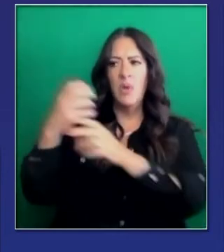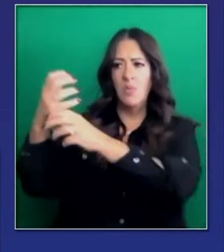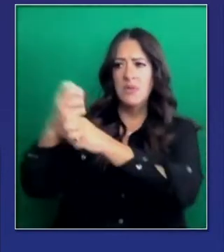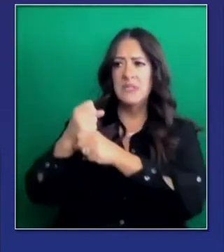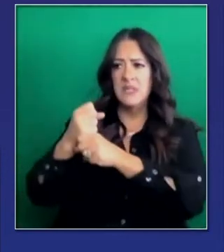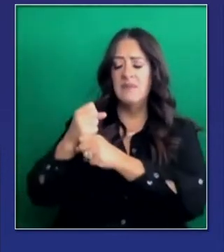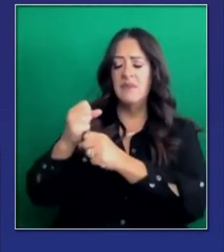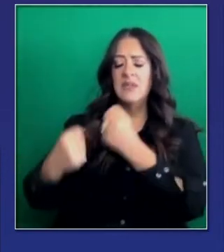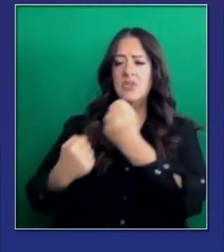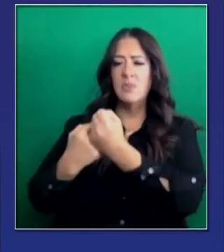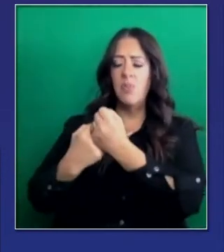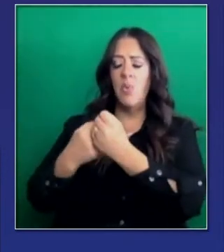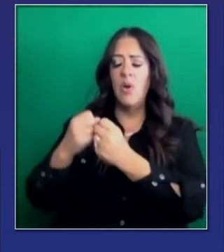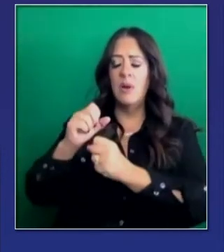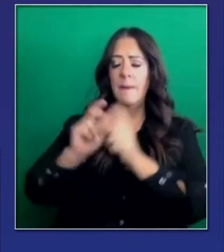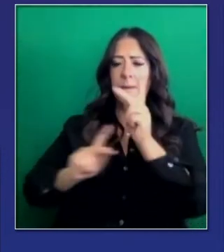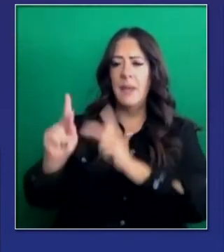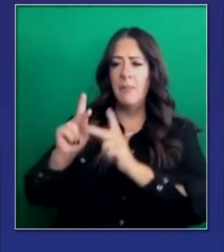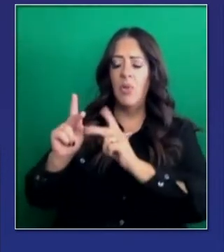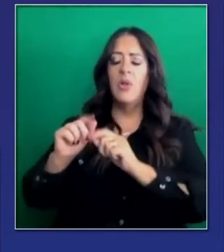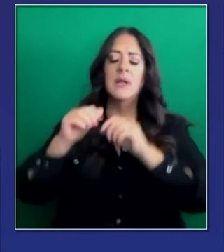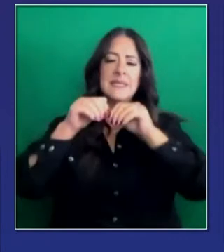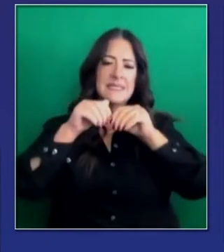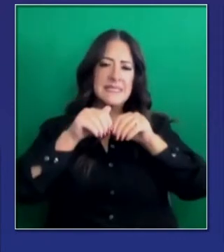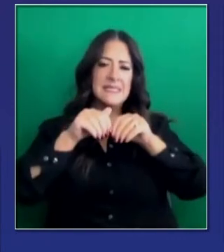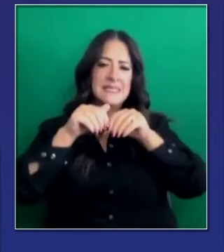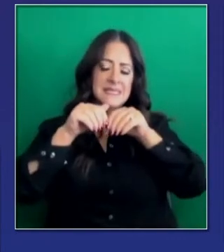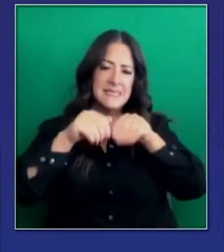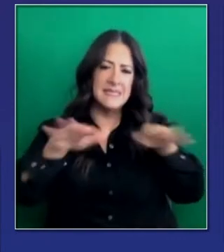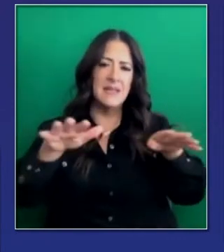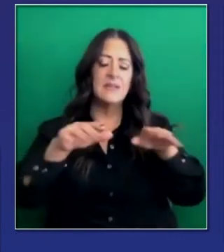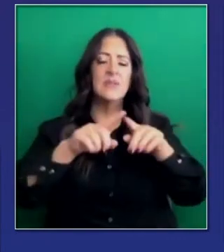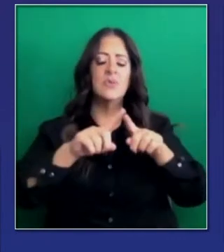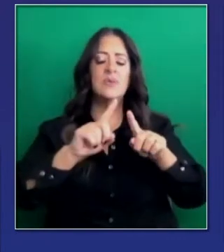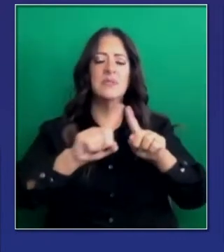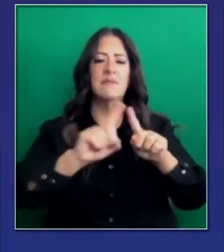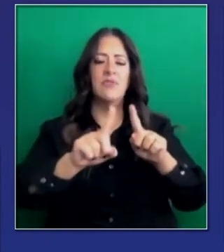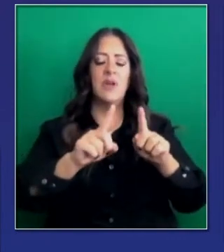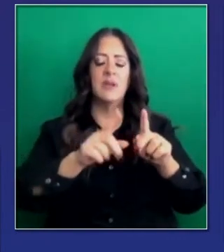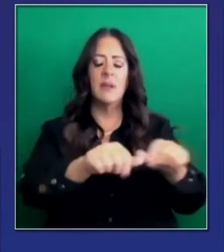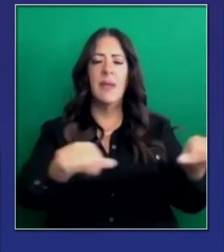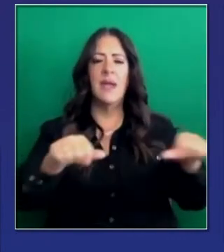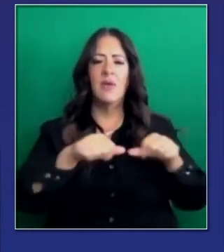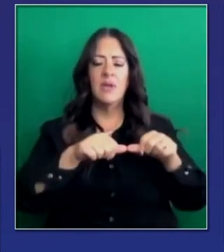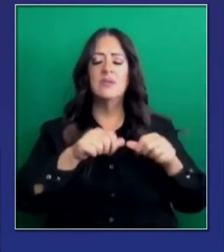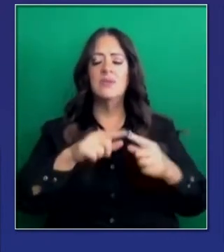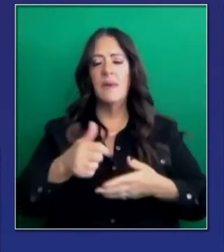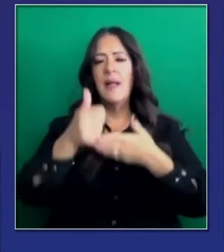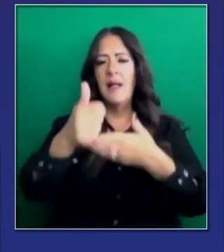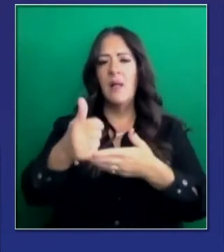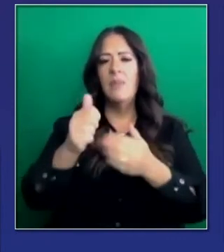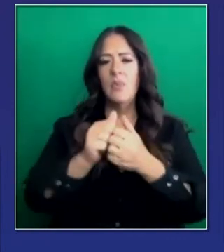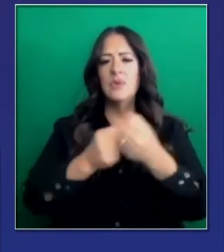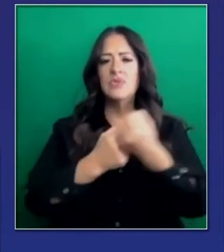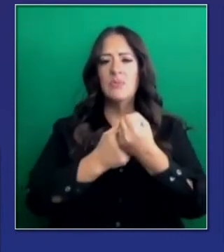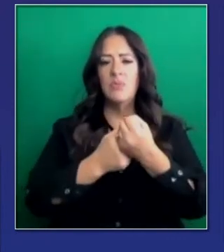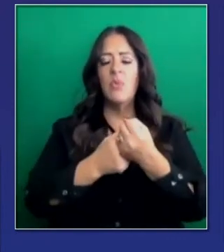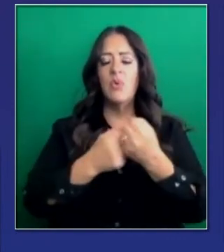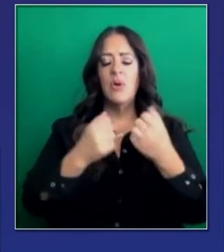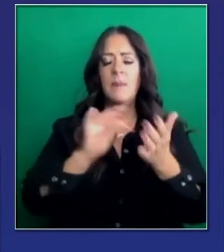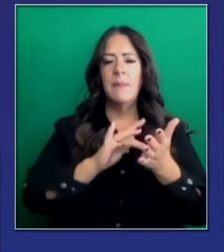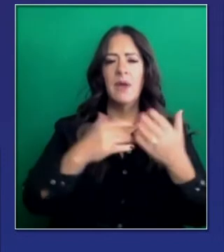desplegados en el aporte del aporte que se ha entregado el más significativo es el los contratos personas de